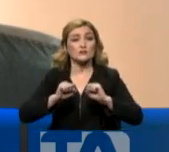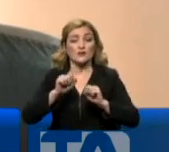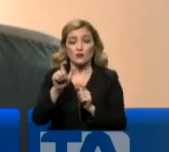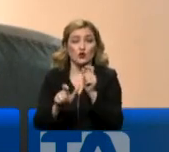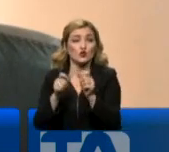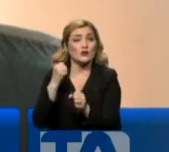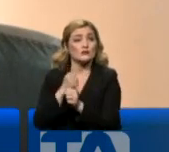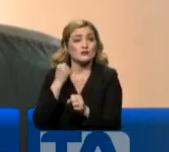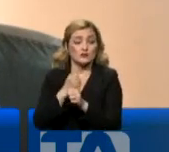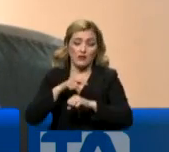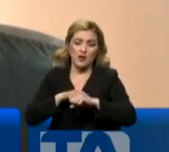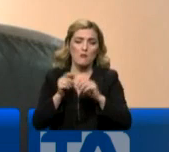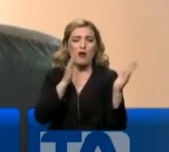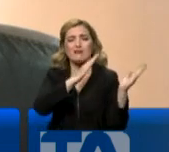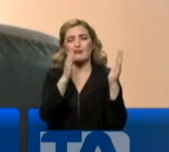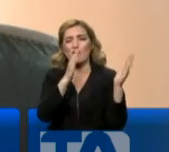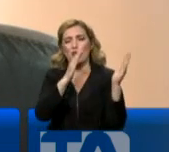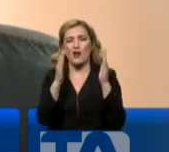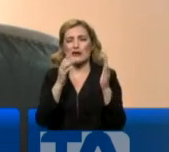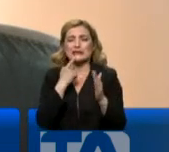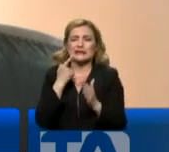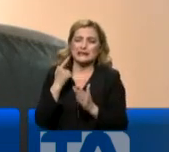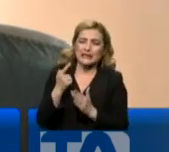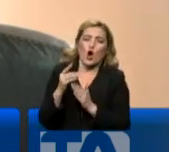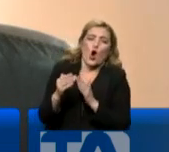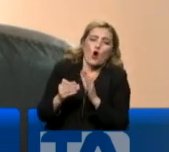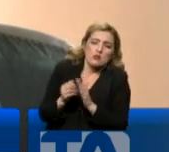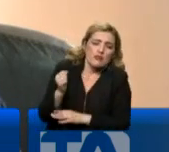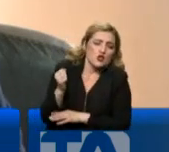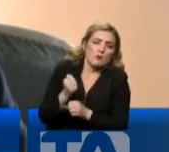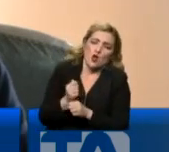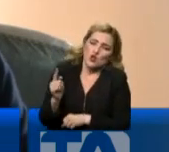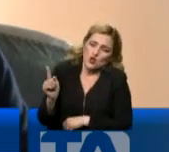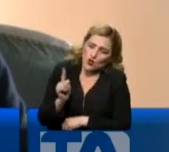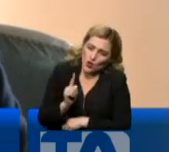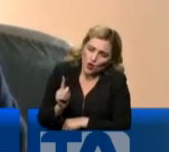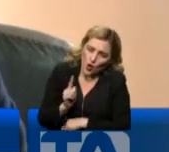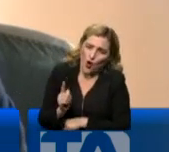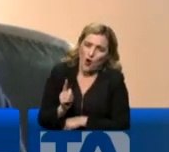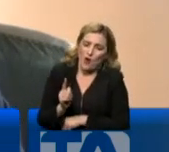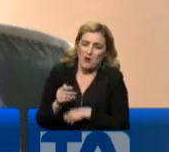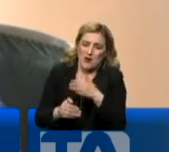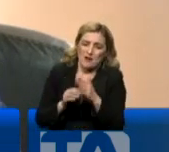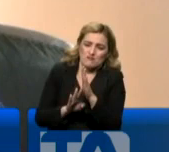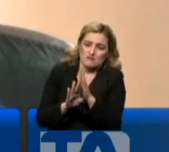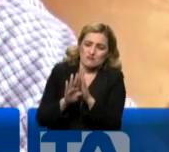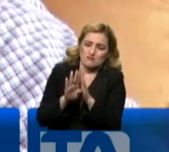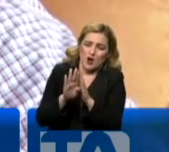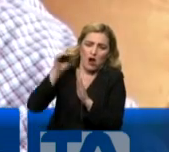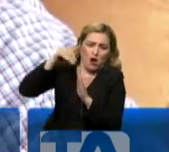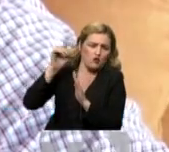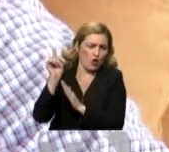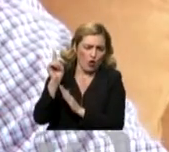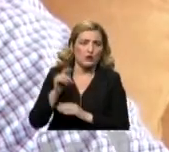personas puedan trabajar a tiempo parcial. No estamos proponiendo que haya un retroceso o menoscabo de derechos. En